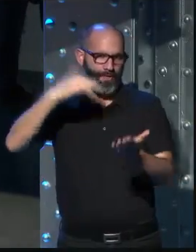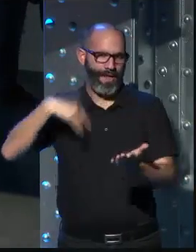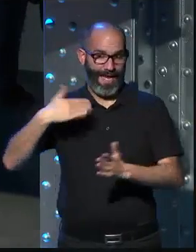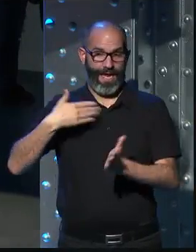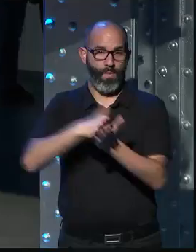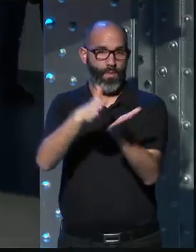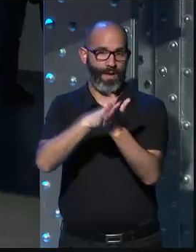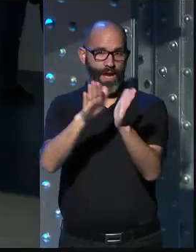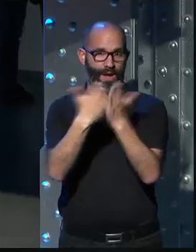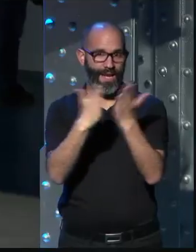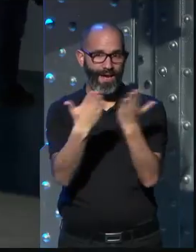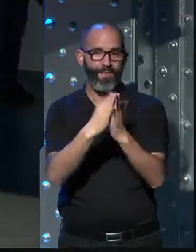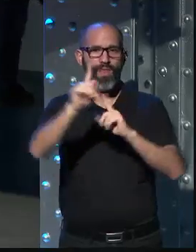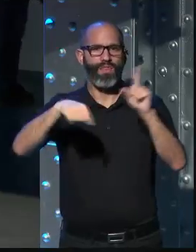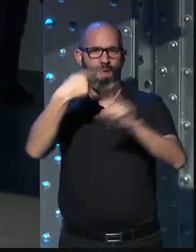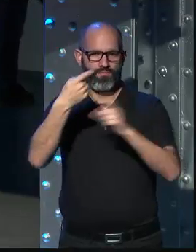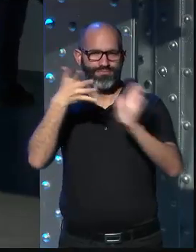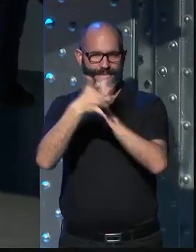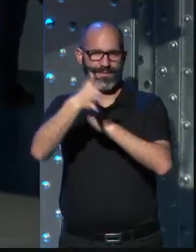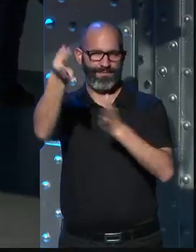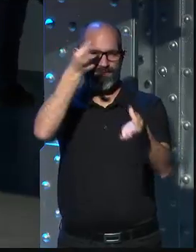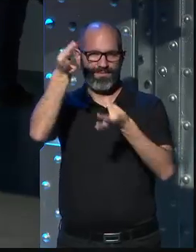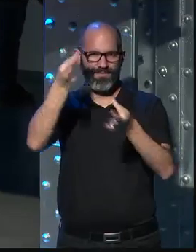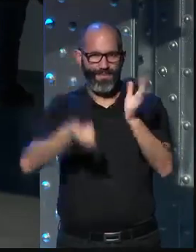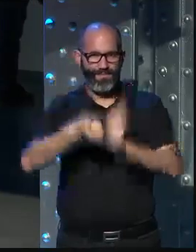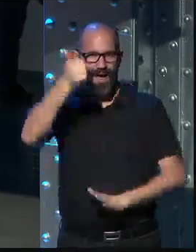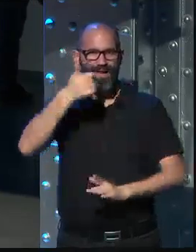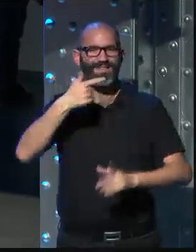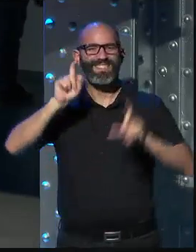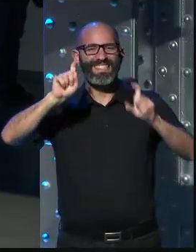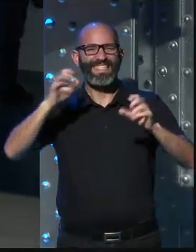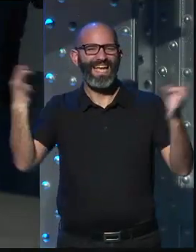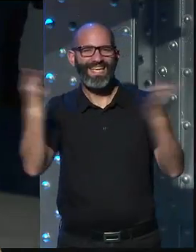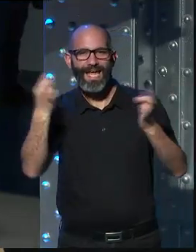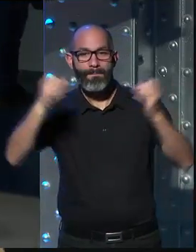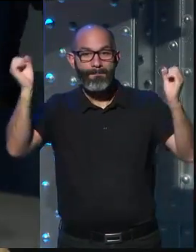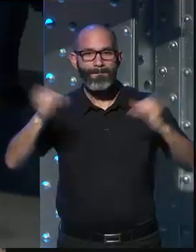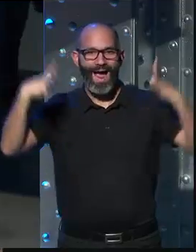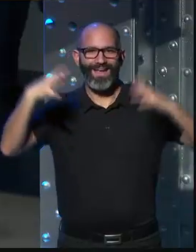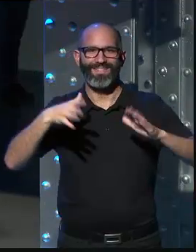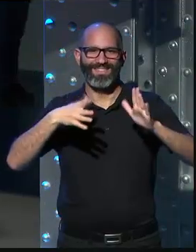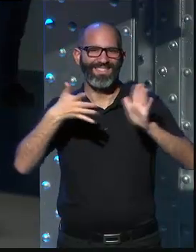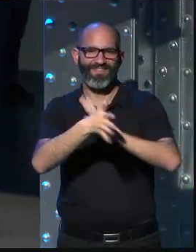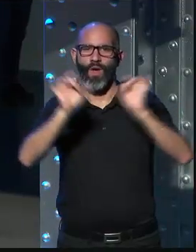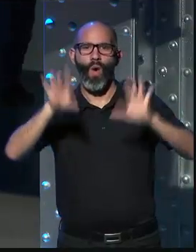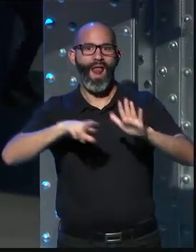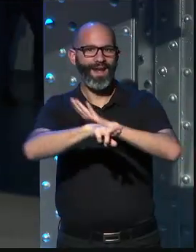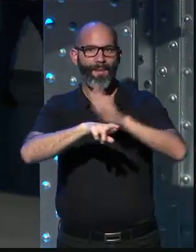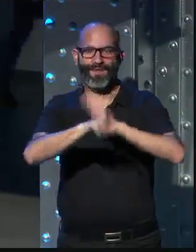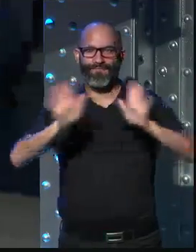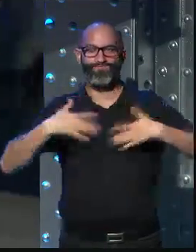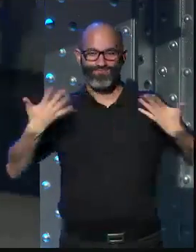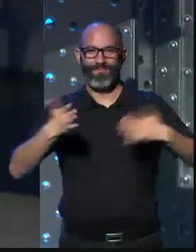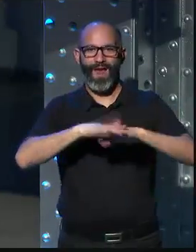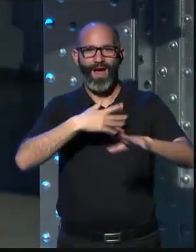del que luego hablaremos, que nos enseña cómo la magia es una herramienta sorprendente